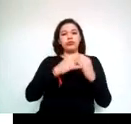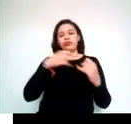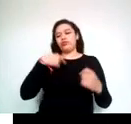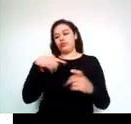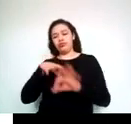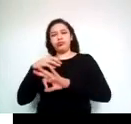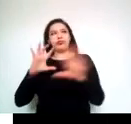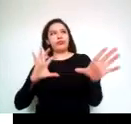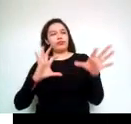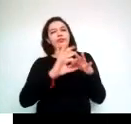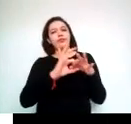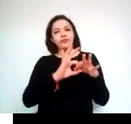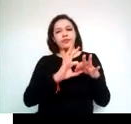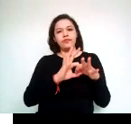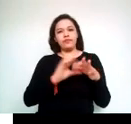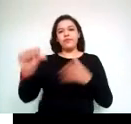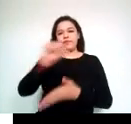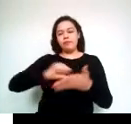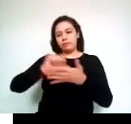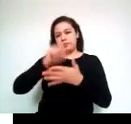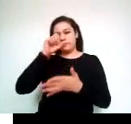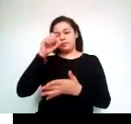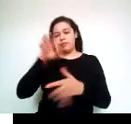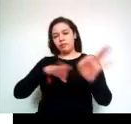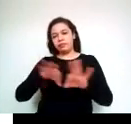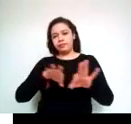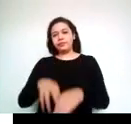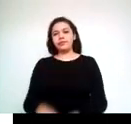lo que denominamos centros de trabajo.